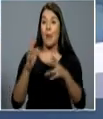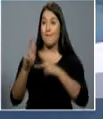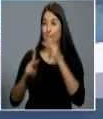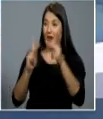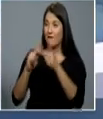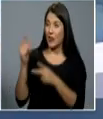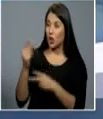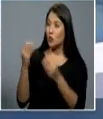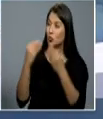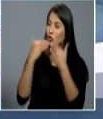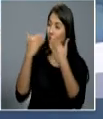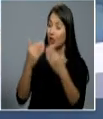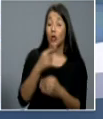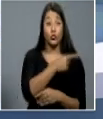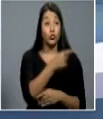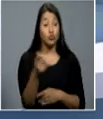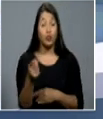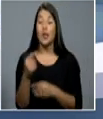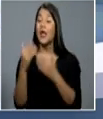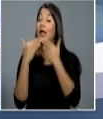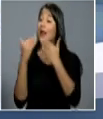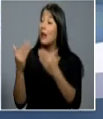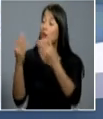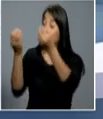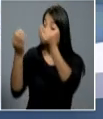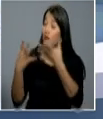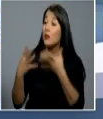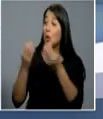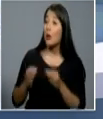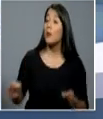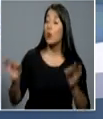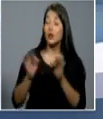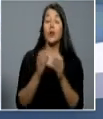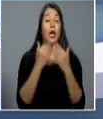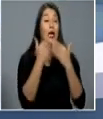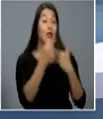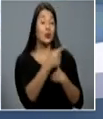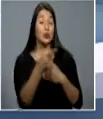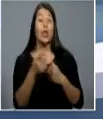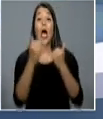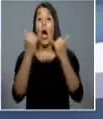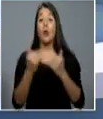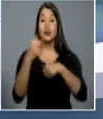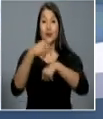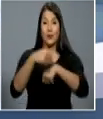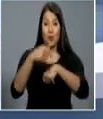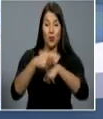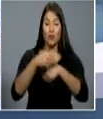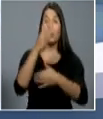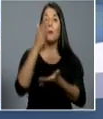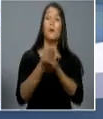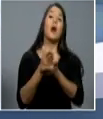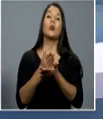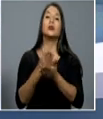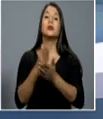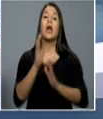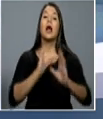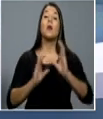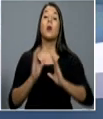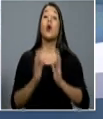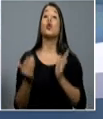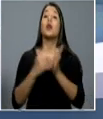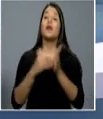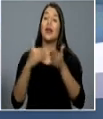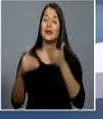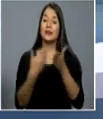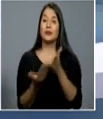don Gordon. Muchísimas gracias por acompañarnos y brindarnos tan importante información. ¿Cómo no? Gracias. En este momento hacemos una pausa comercial nuevamente y